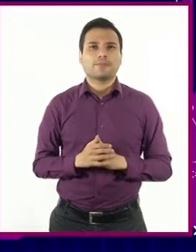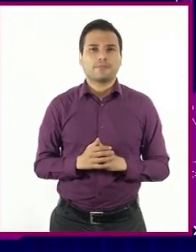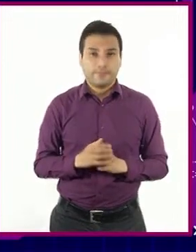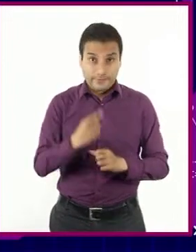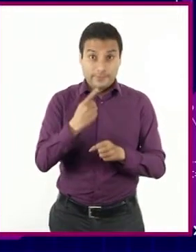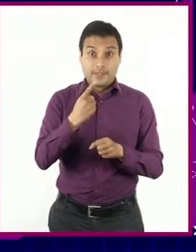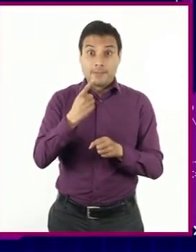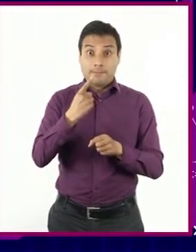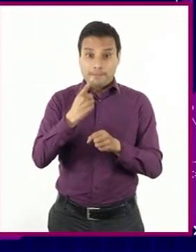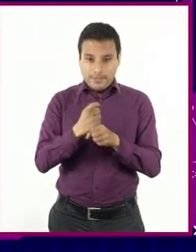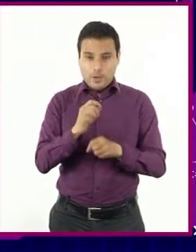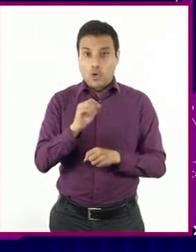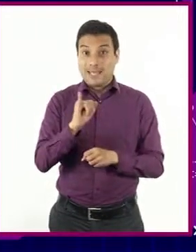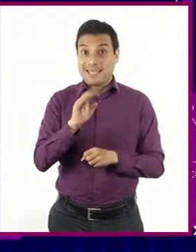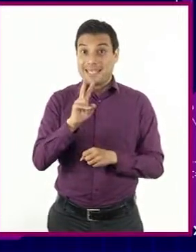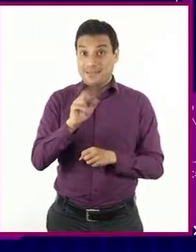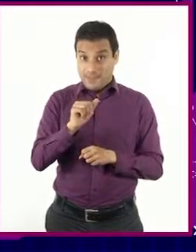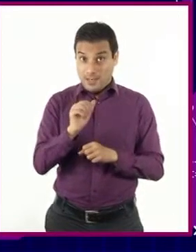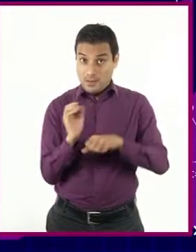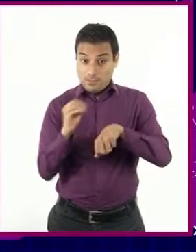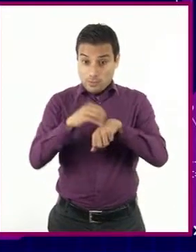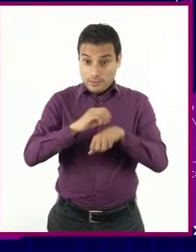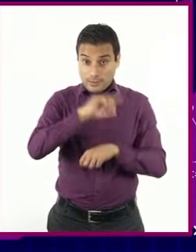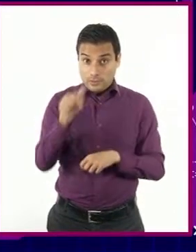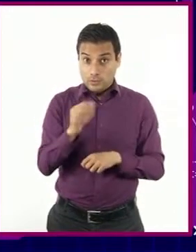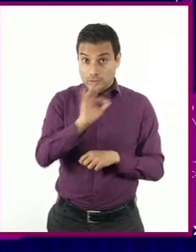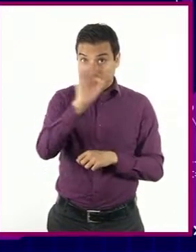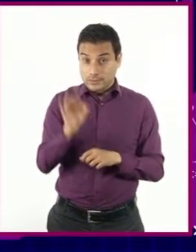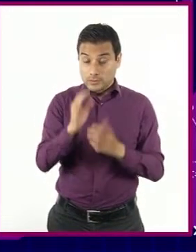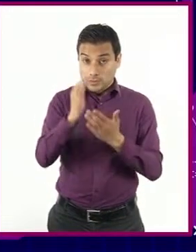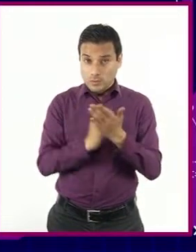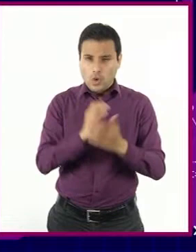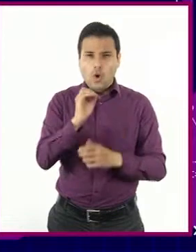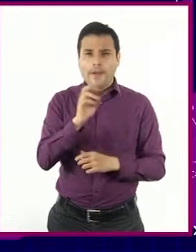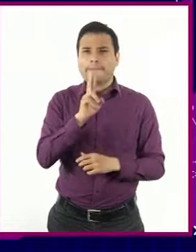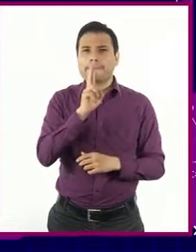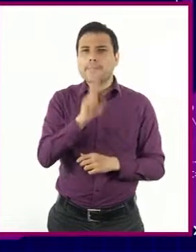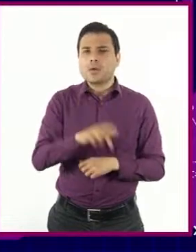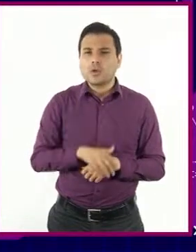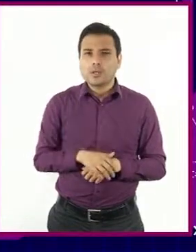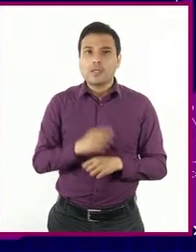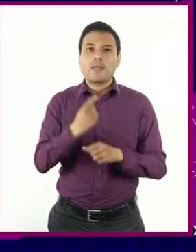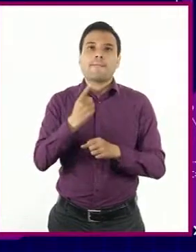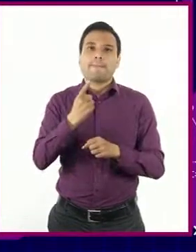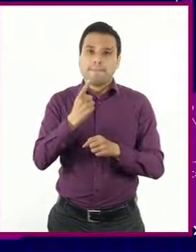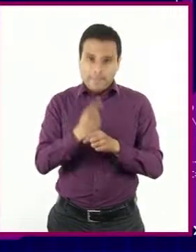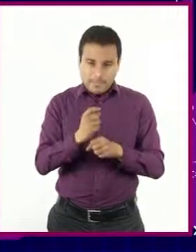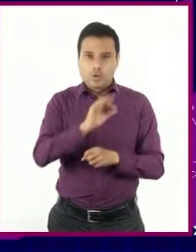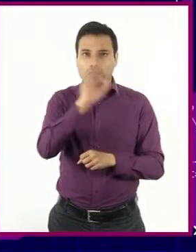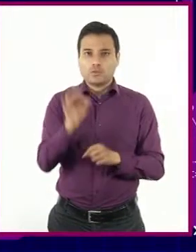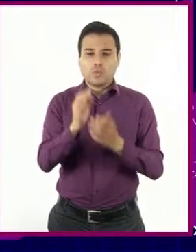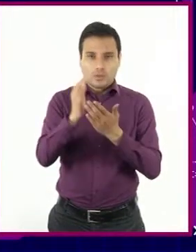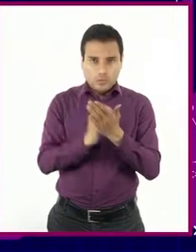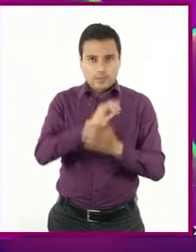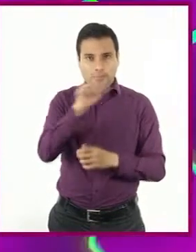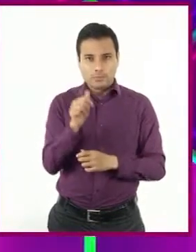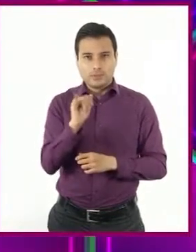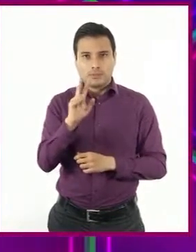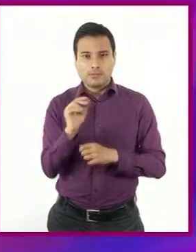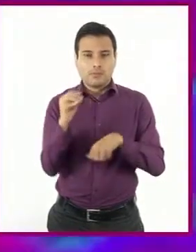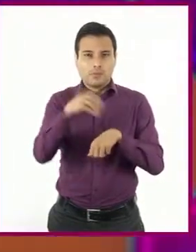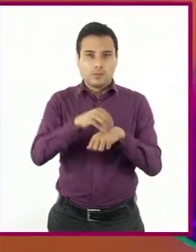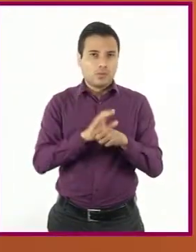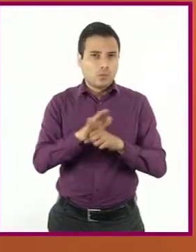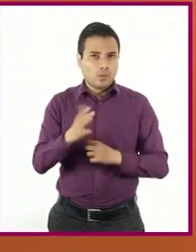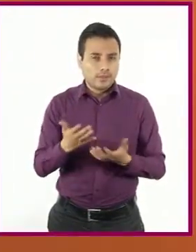al artículo y luego hagan el descuento? ¿O que primero le hagan el descuento y luego le carguen el IVA?